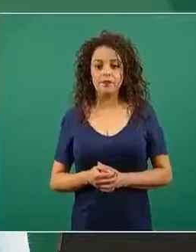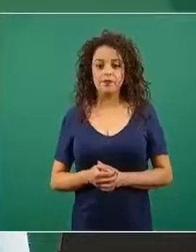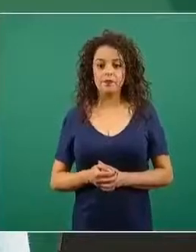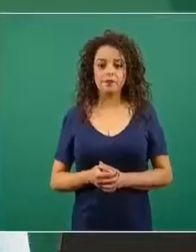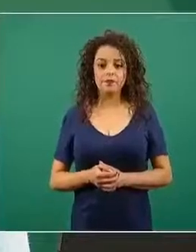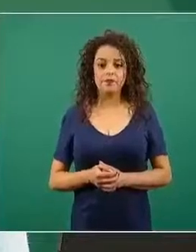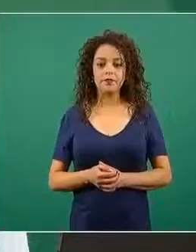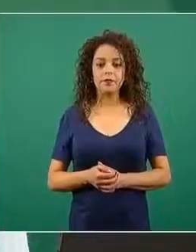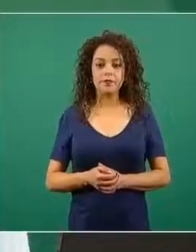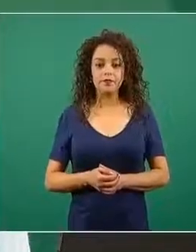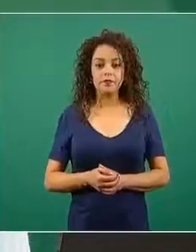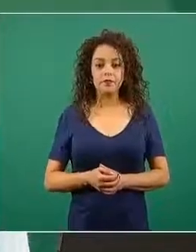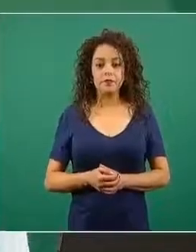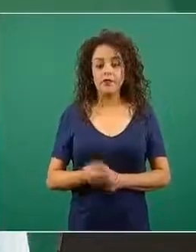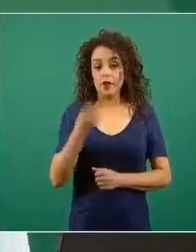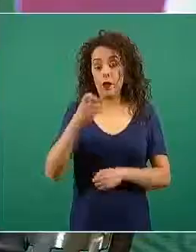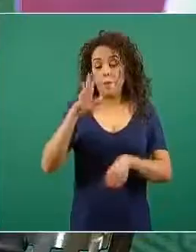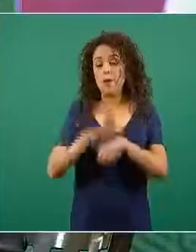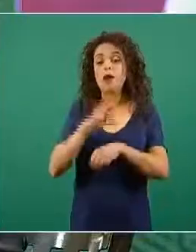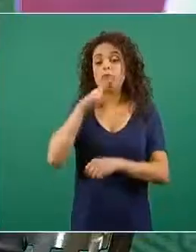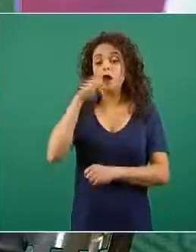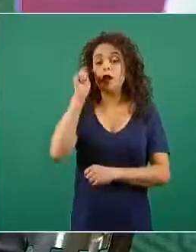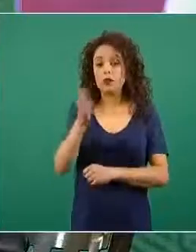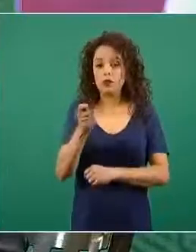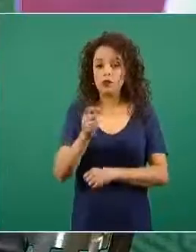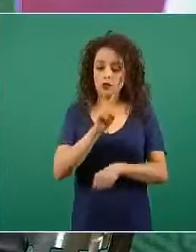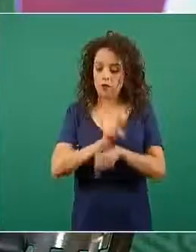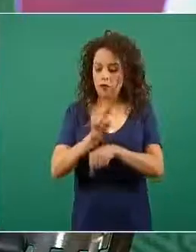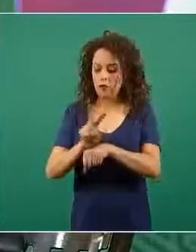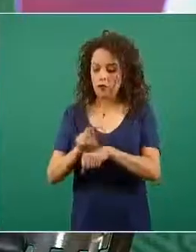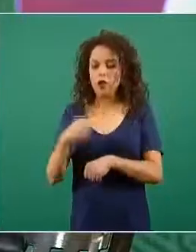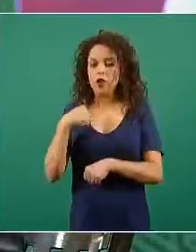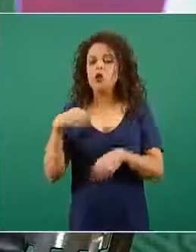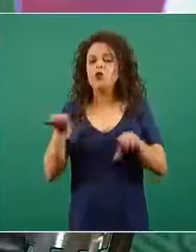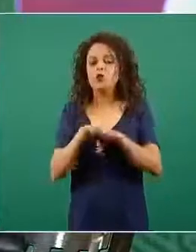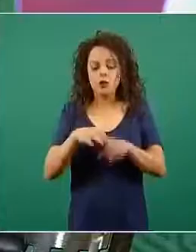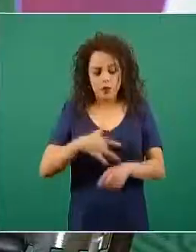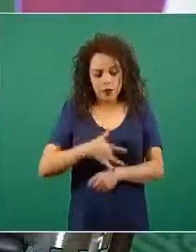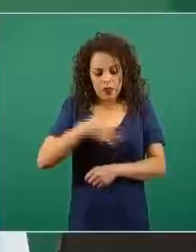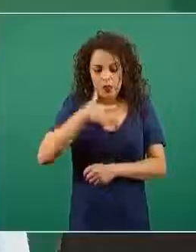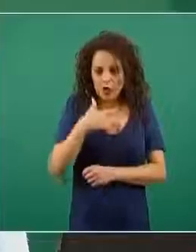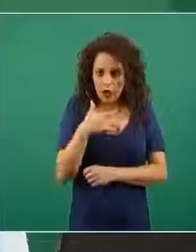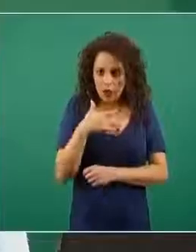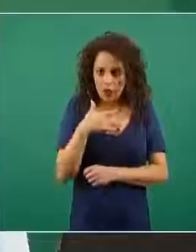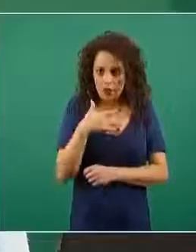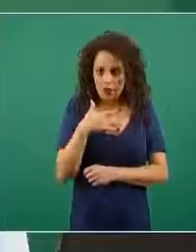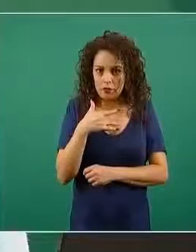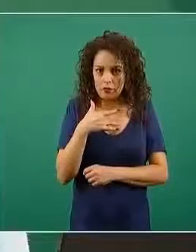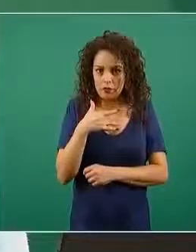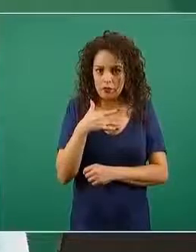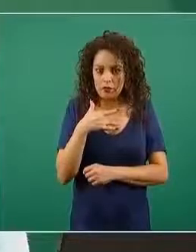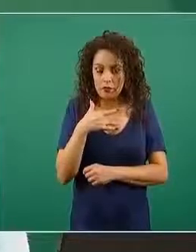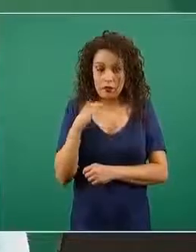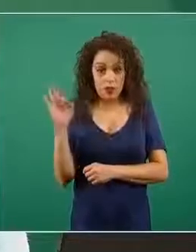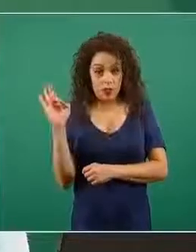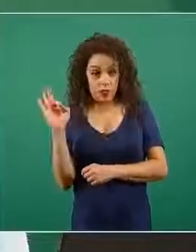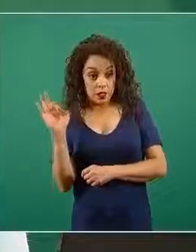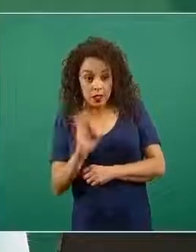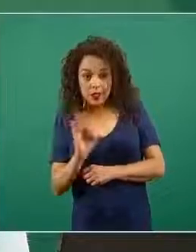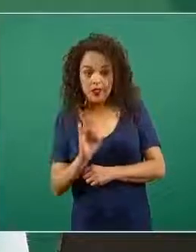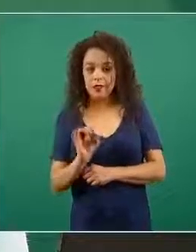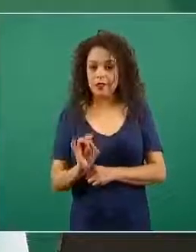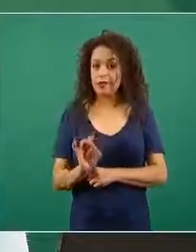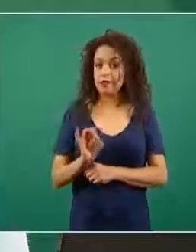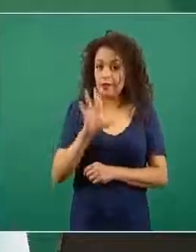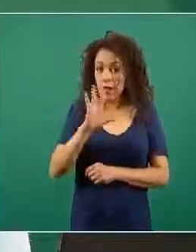lo ideal es la vigilancia de nuestros síntomas, la vigilancia del síndrome, y en caso de presentar